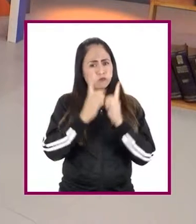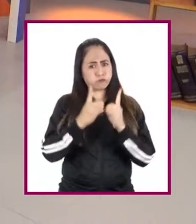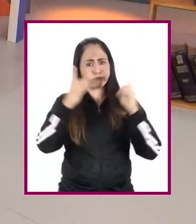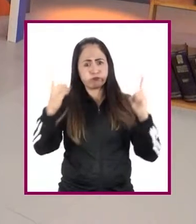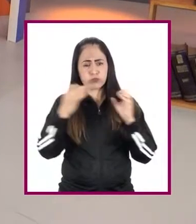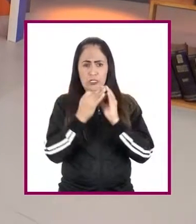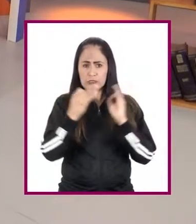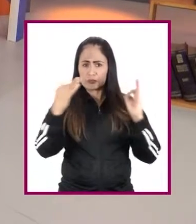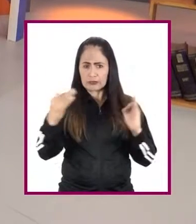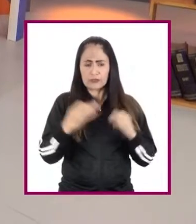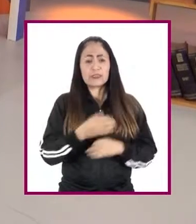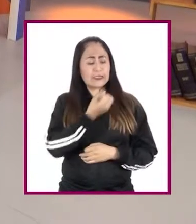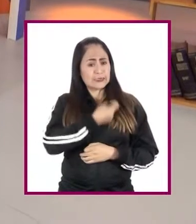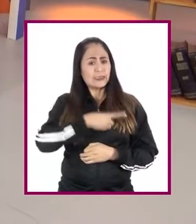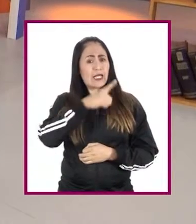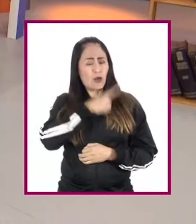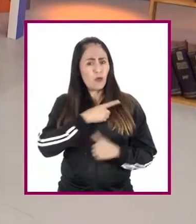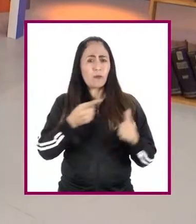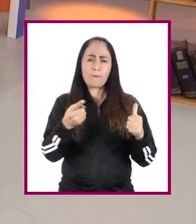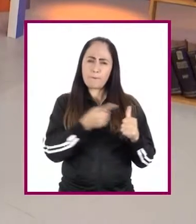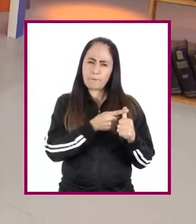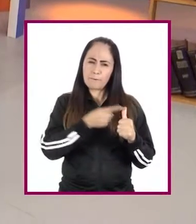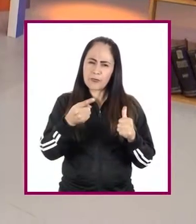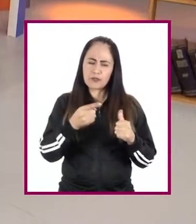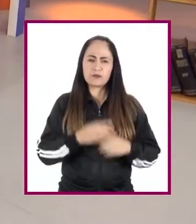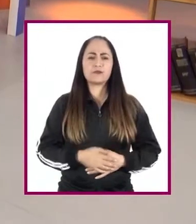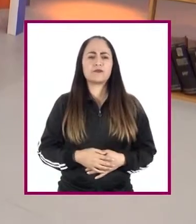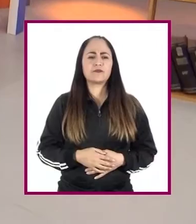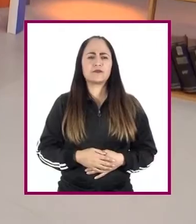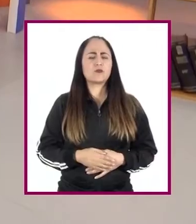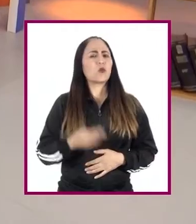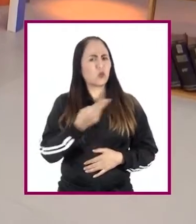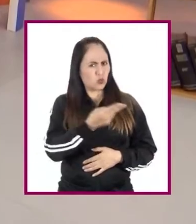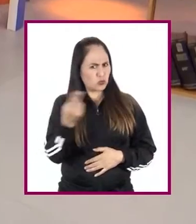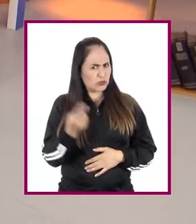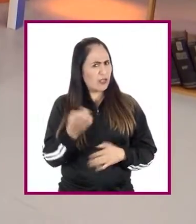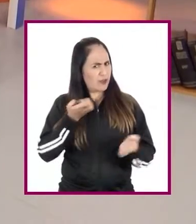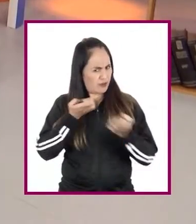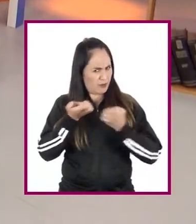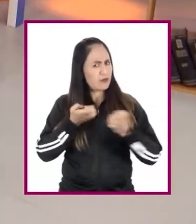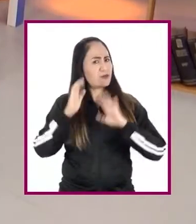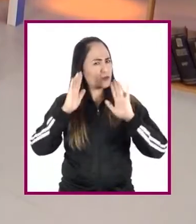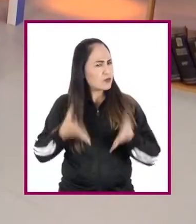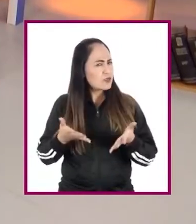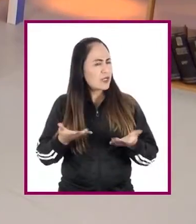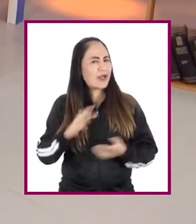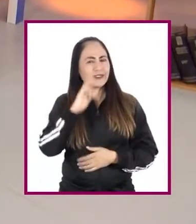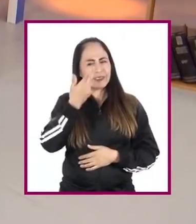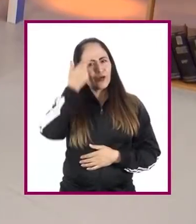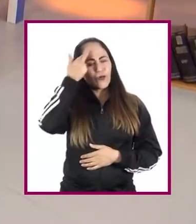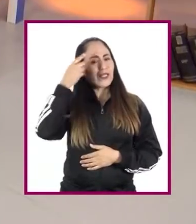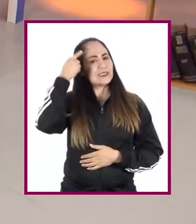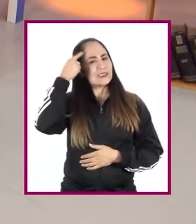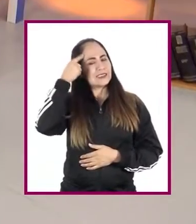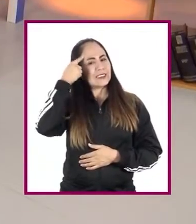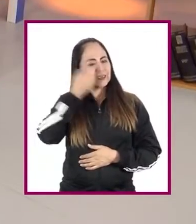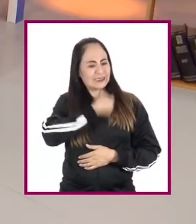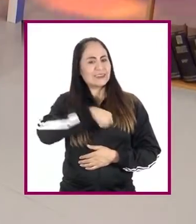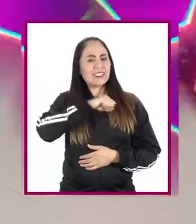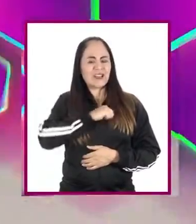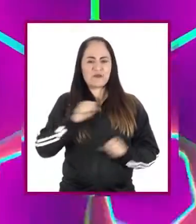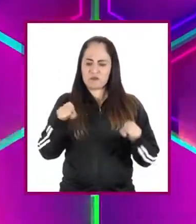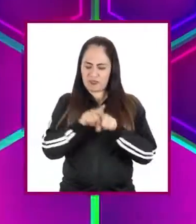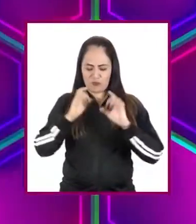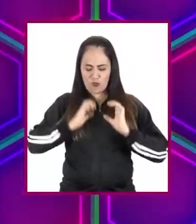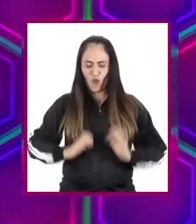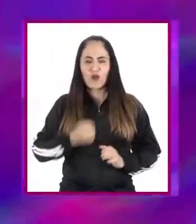distancia. La salud es lo primero. Además, ¿ya hicieron algo de ejercicio? Recuerden que mente sana en cuerpo